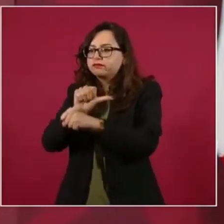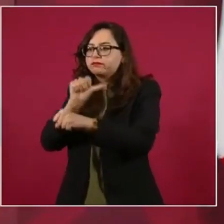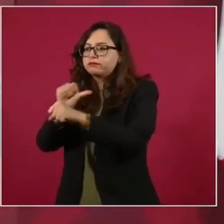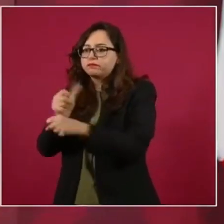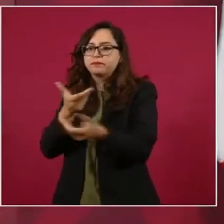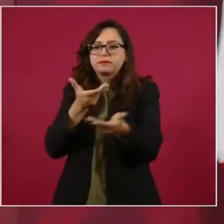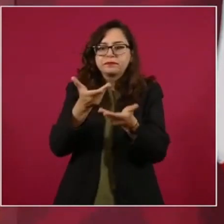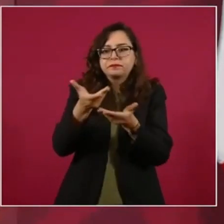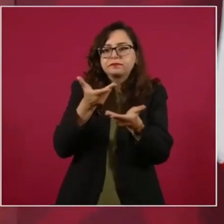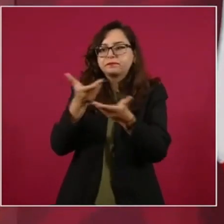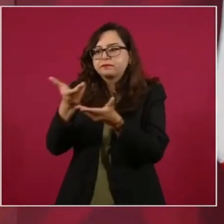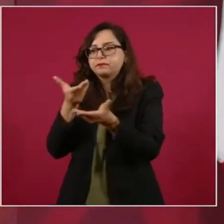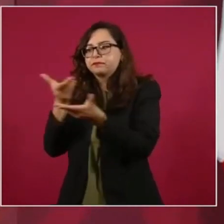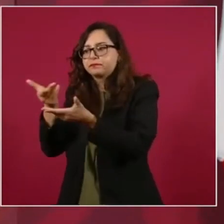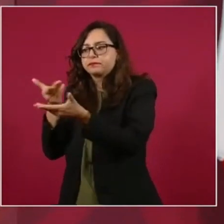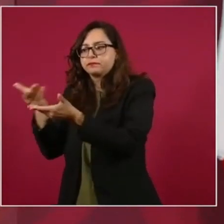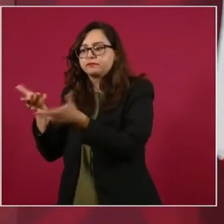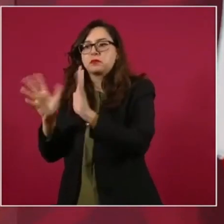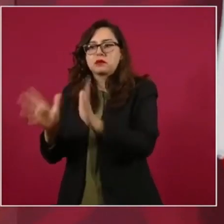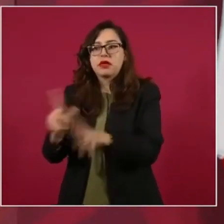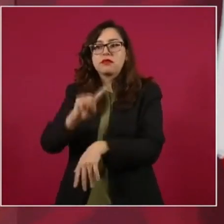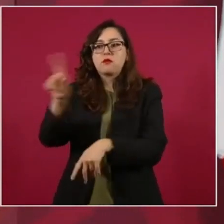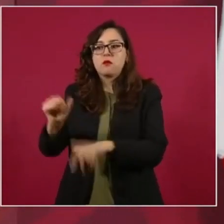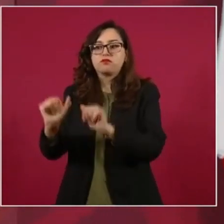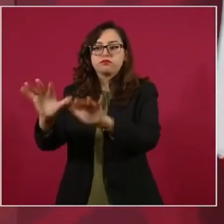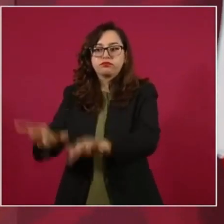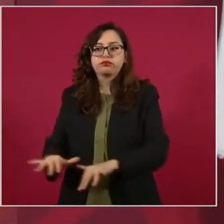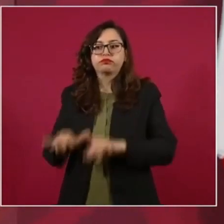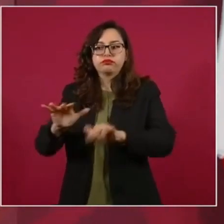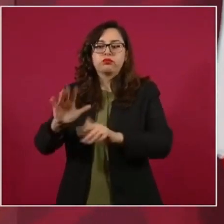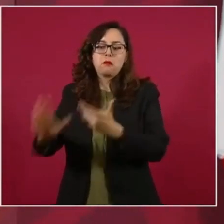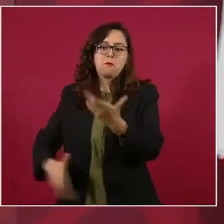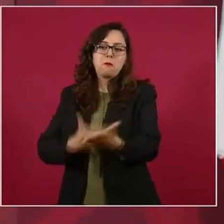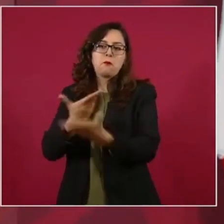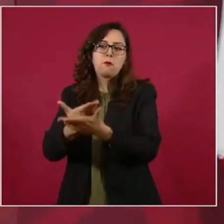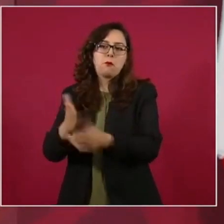y luego formalmente se presenta la propuesta.